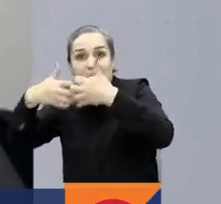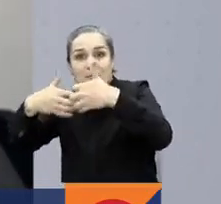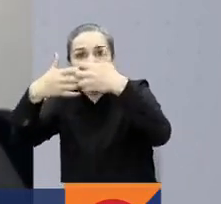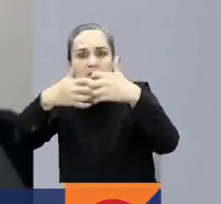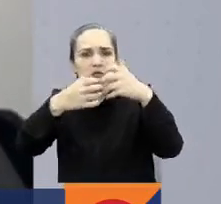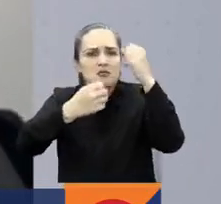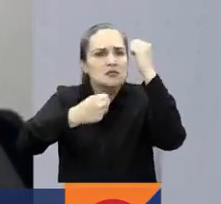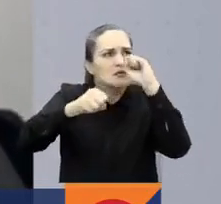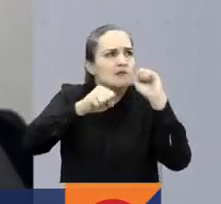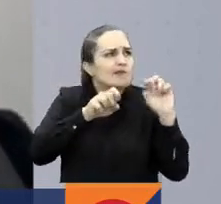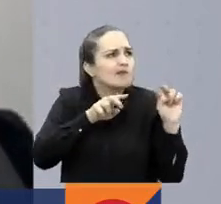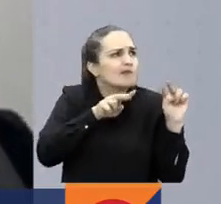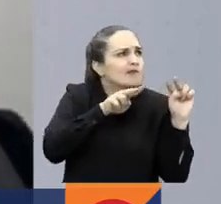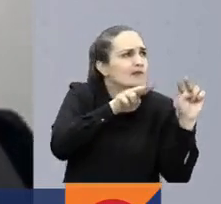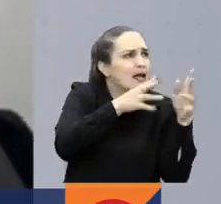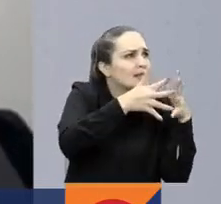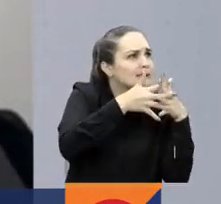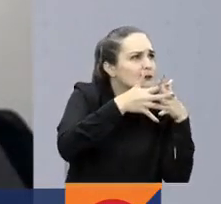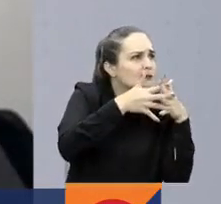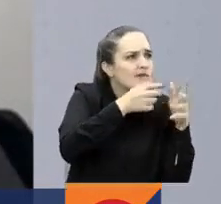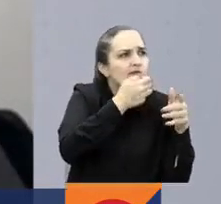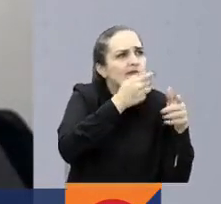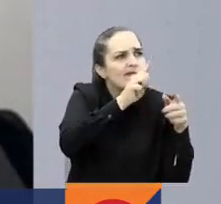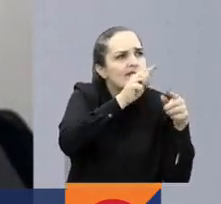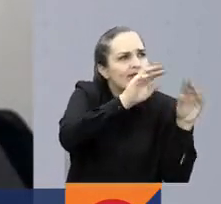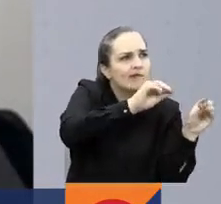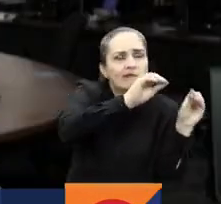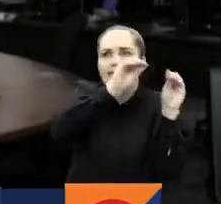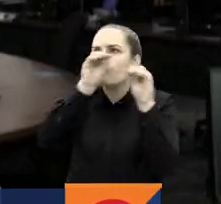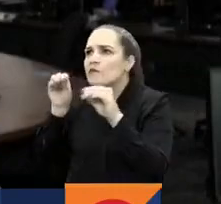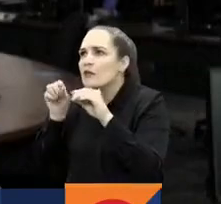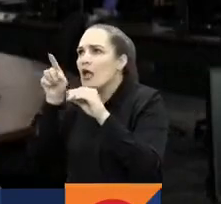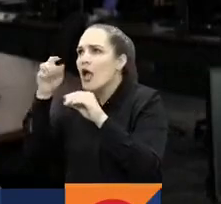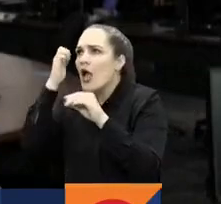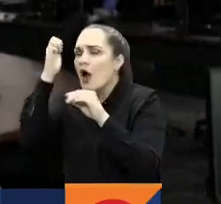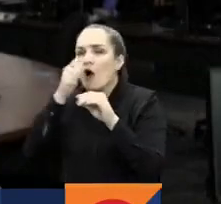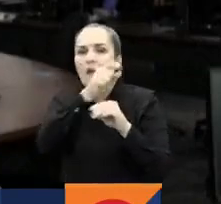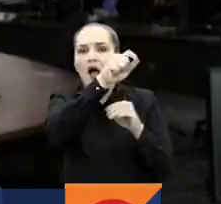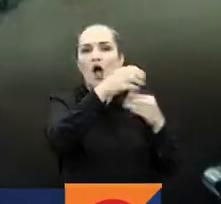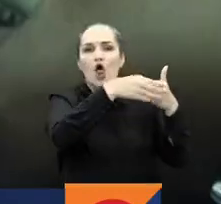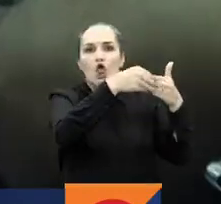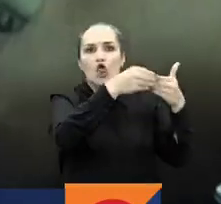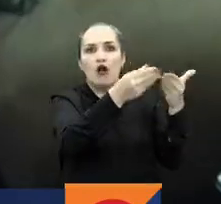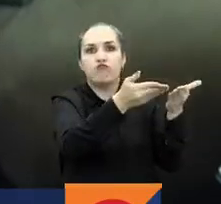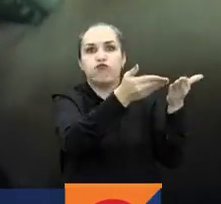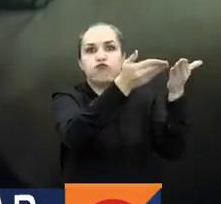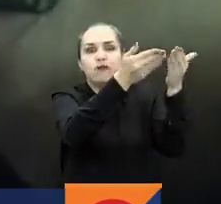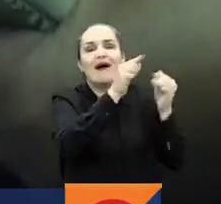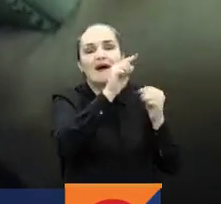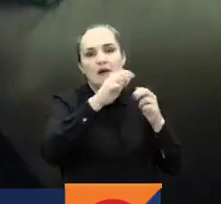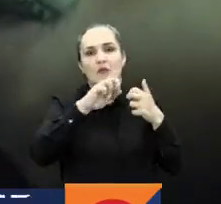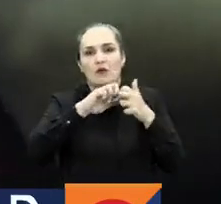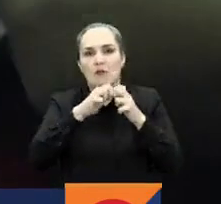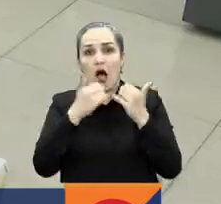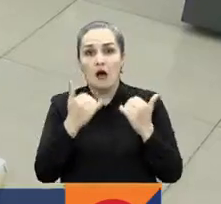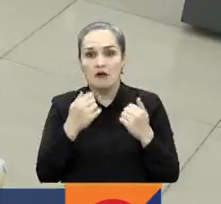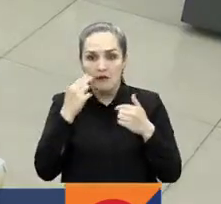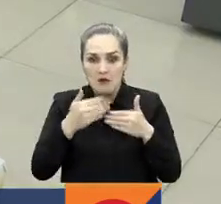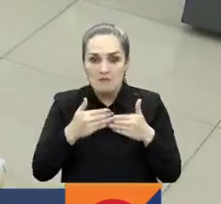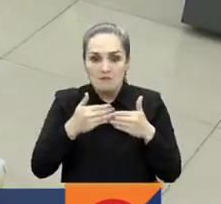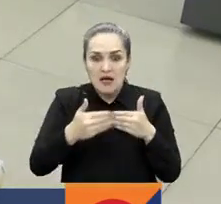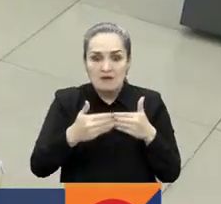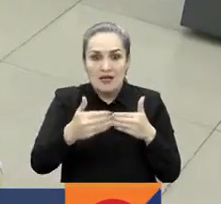los tesoros de 10 años ante las expectativas de recesión mundial. De continuar esta tendencia al alza, los expertos creen que el costo